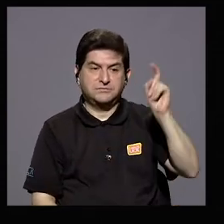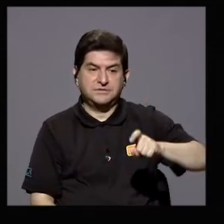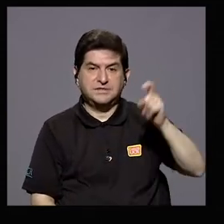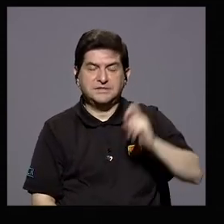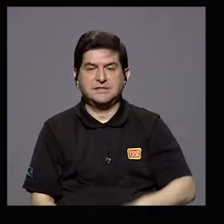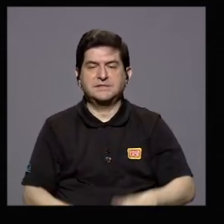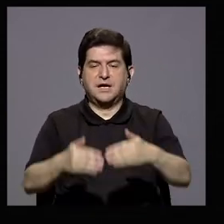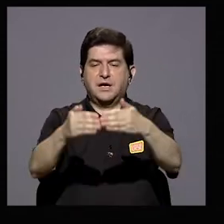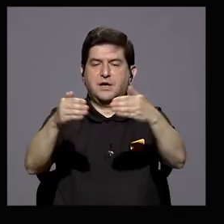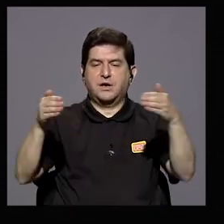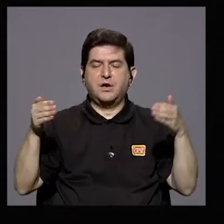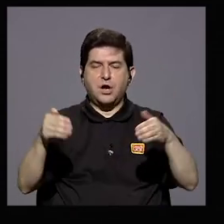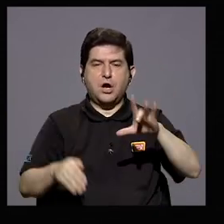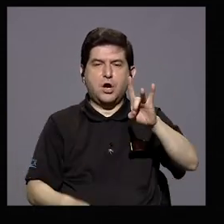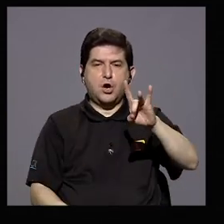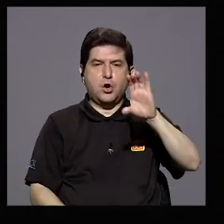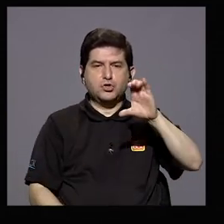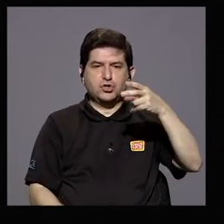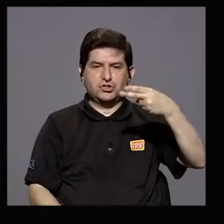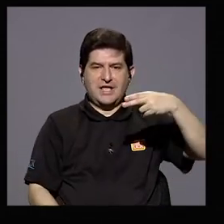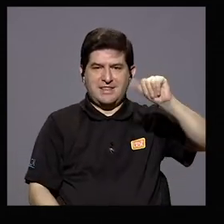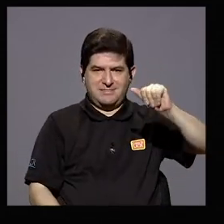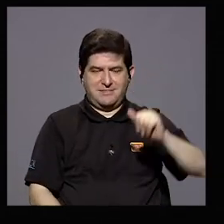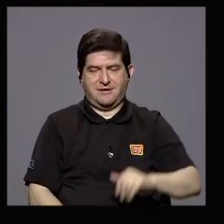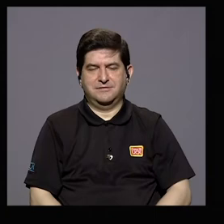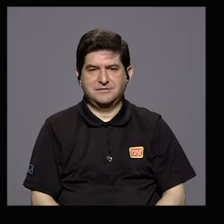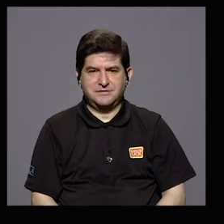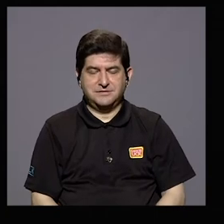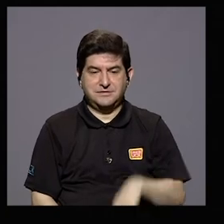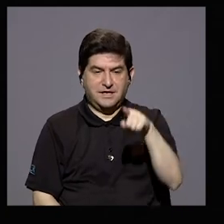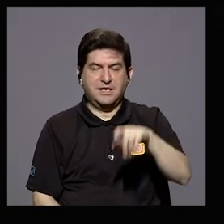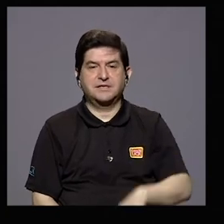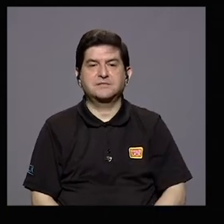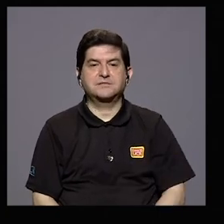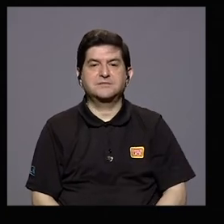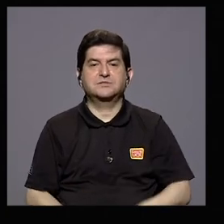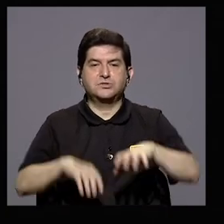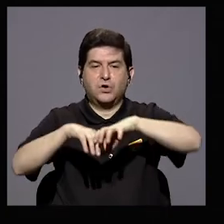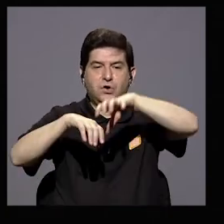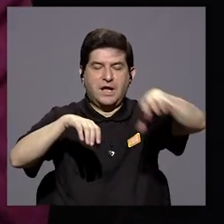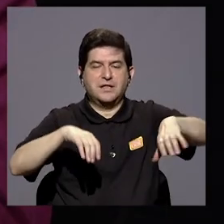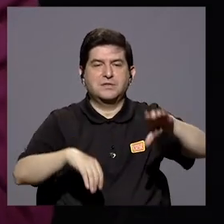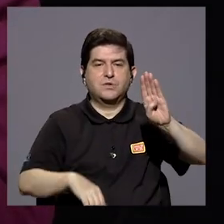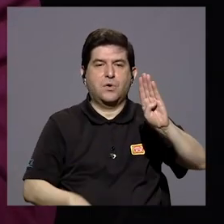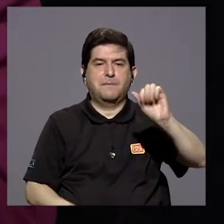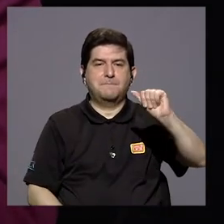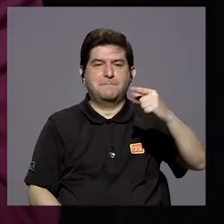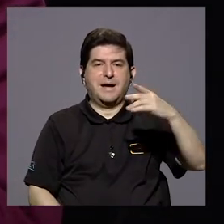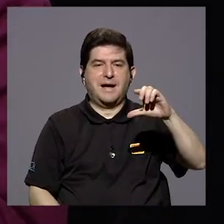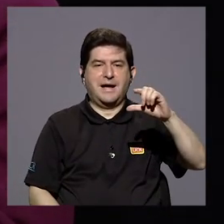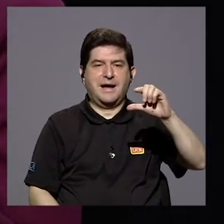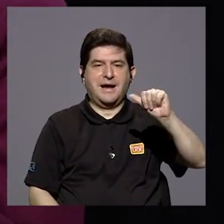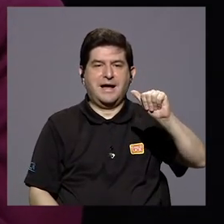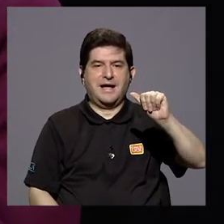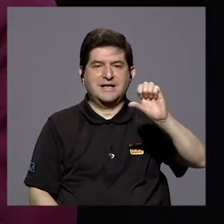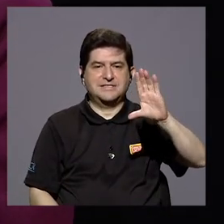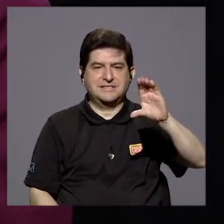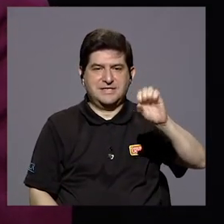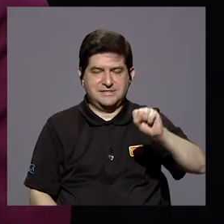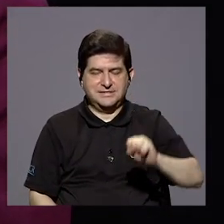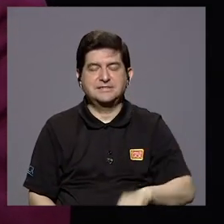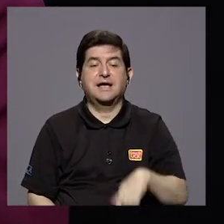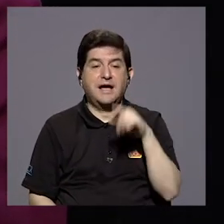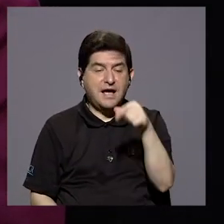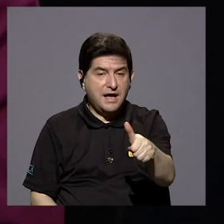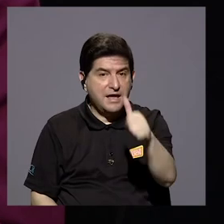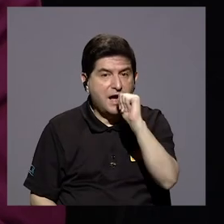hacer un embalse de 800 hectáreas, que es en el cantón de Bagaces. De ese embalse vamos a